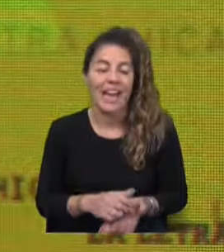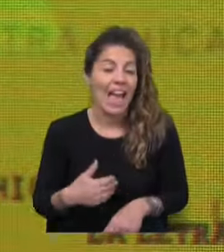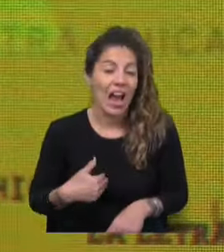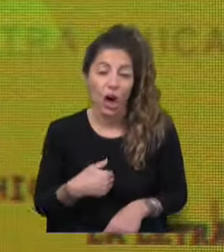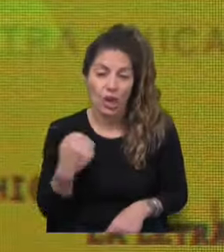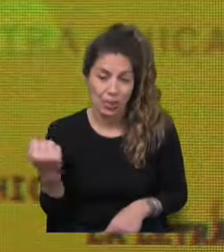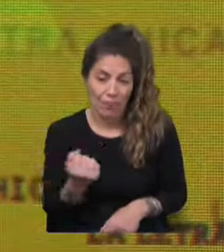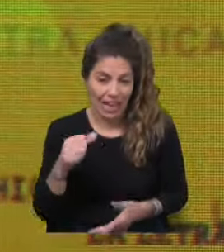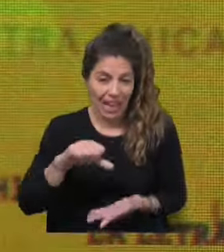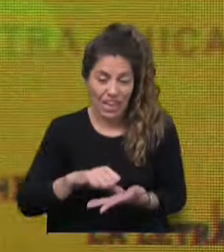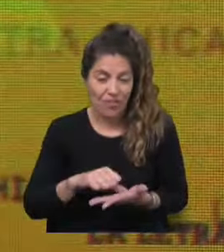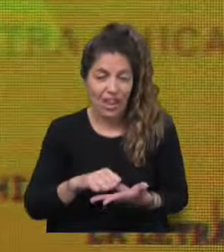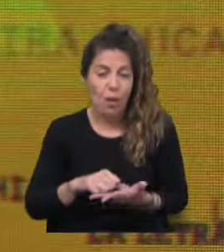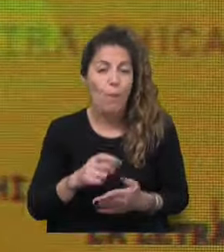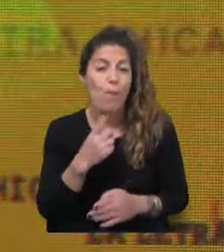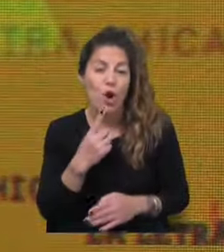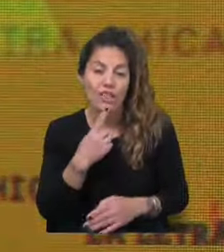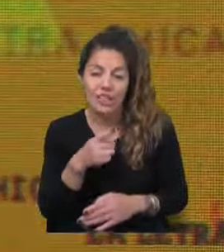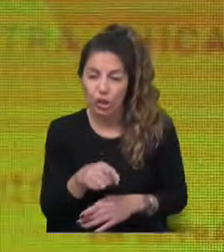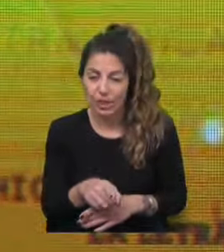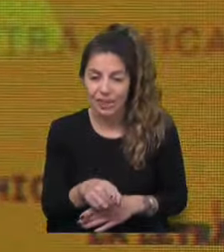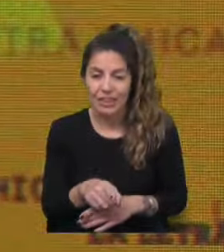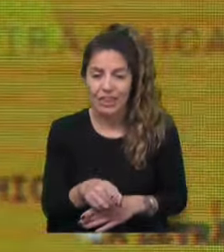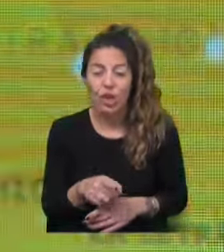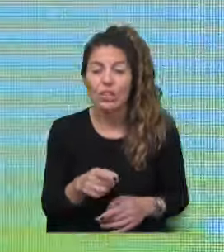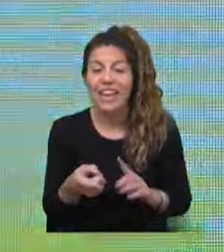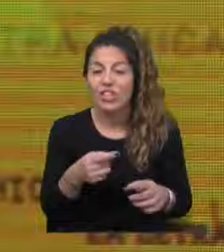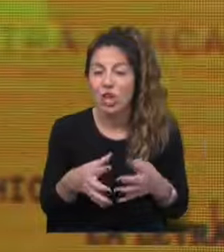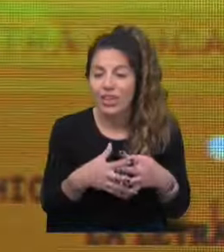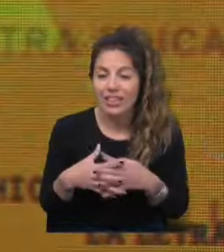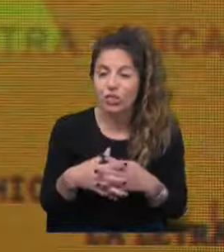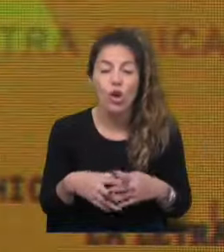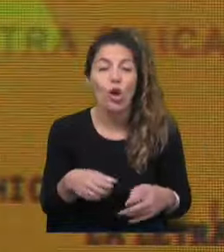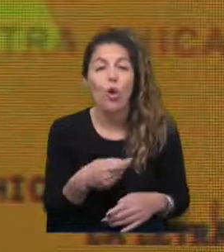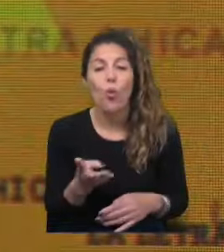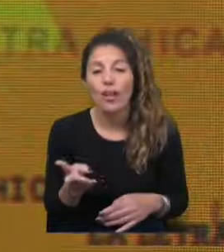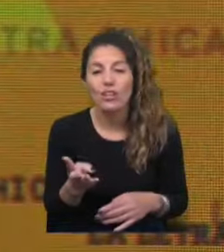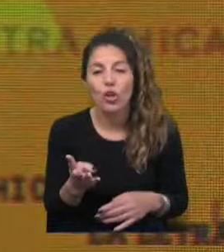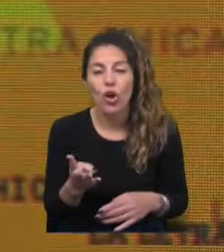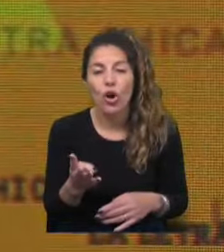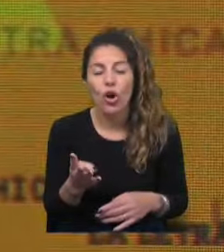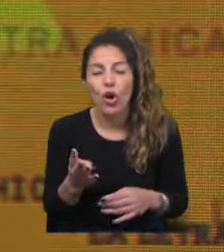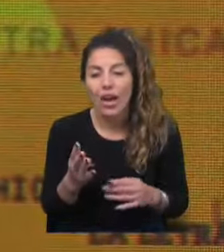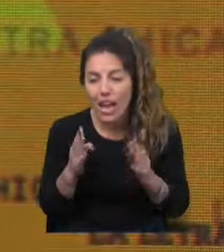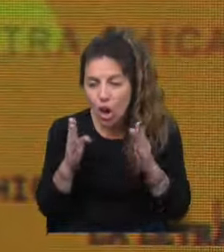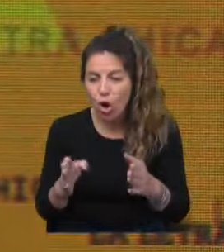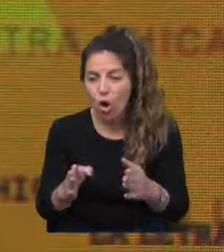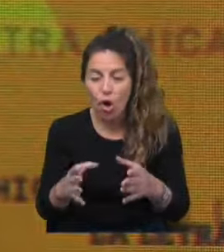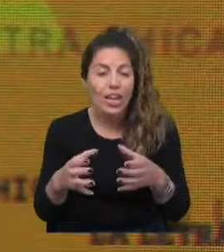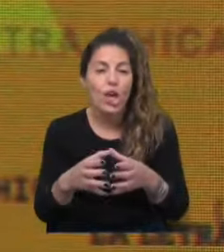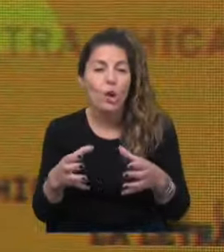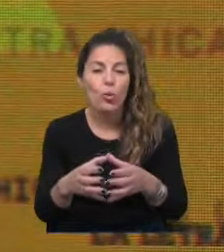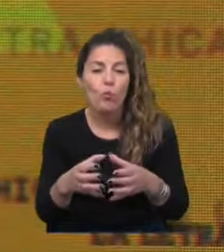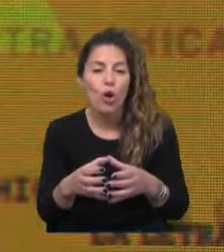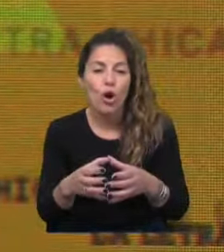relevante del país a nivel geopolítico, tiene que ver con Estados Unidos y cuánto puso el ojo en Cartes como una figura de mucha